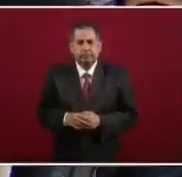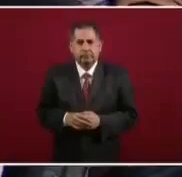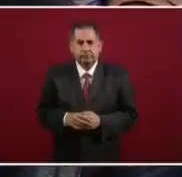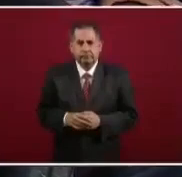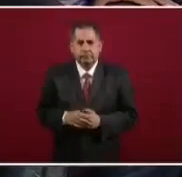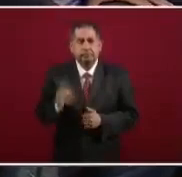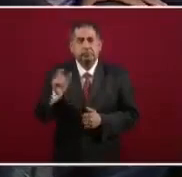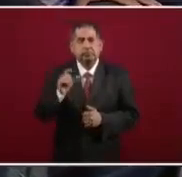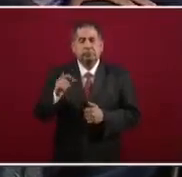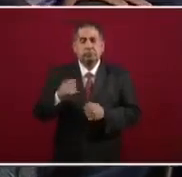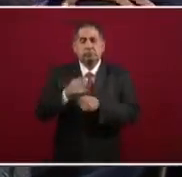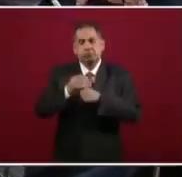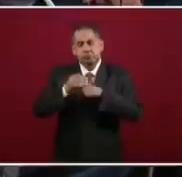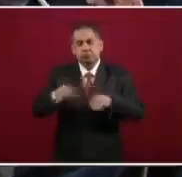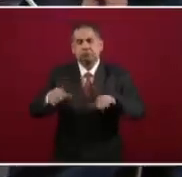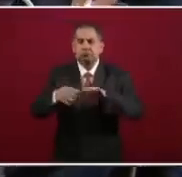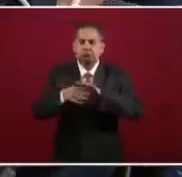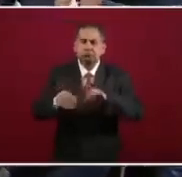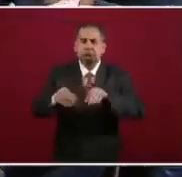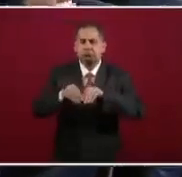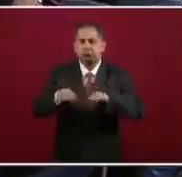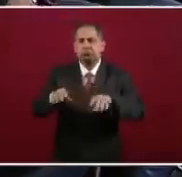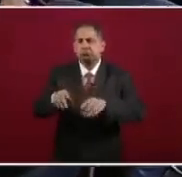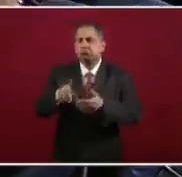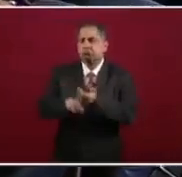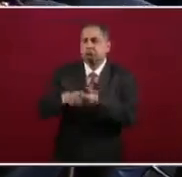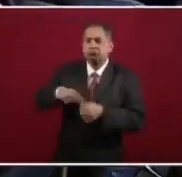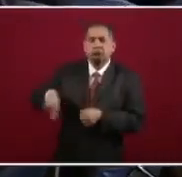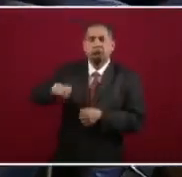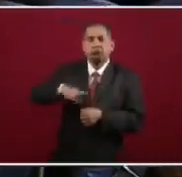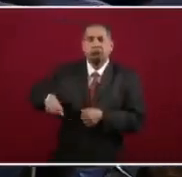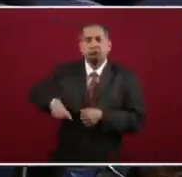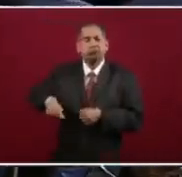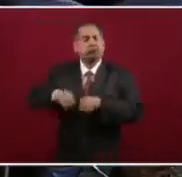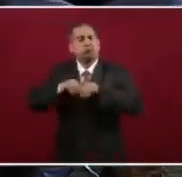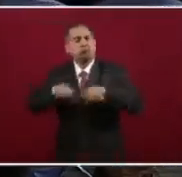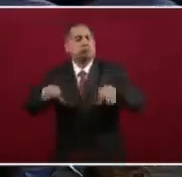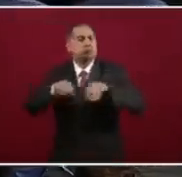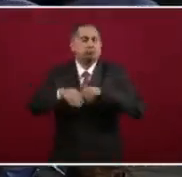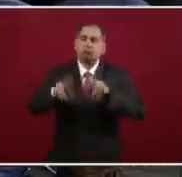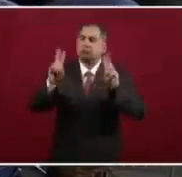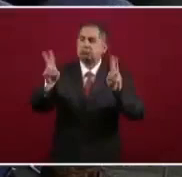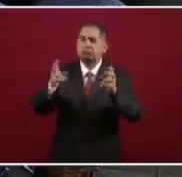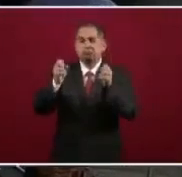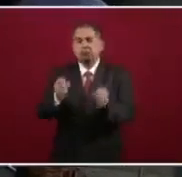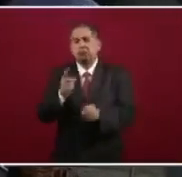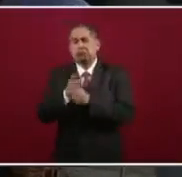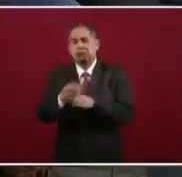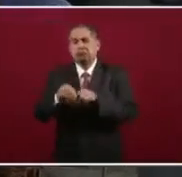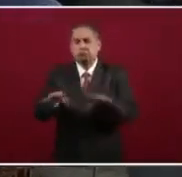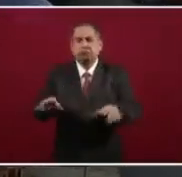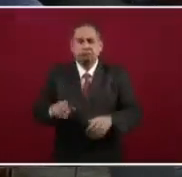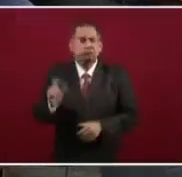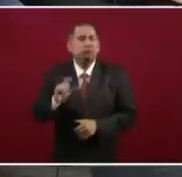cada cuando informaban sobre el tema de seguridad